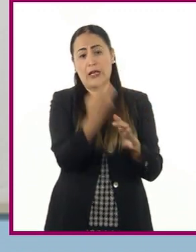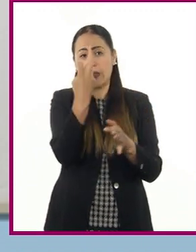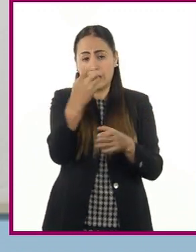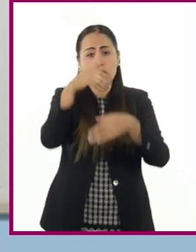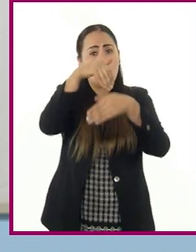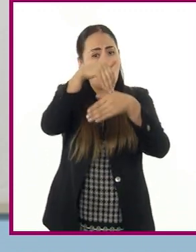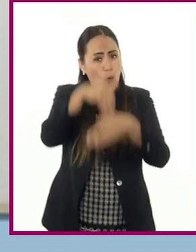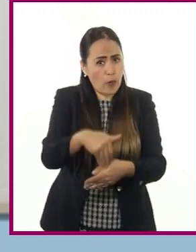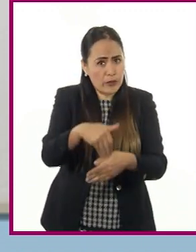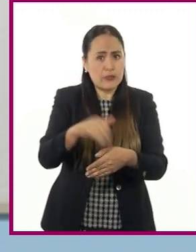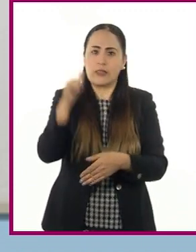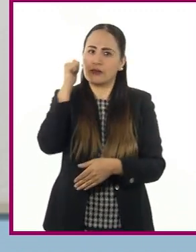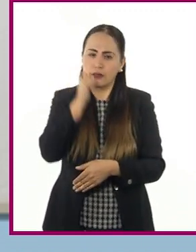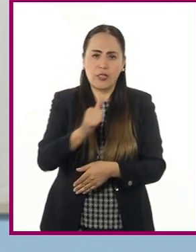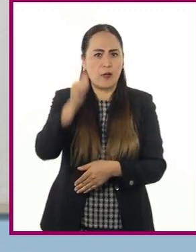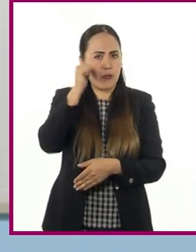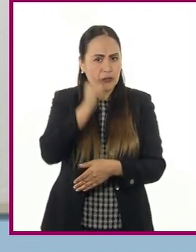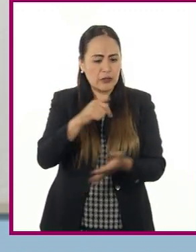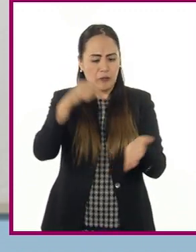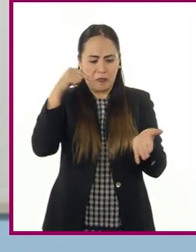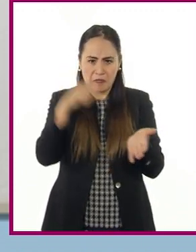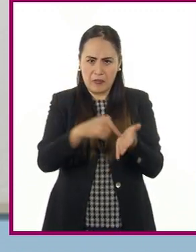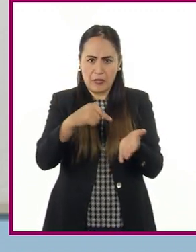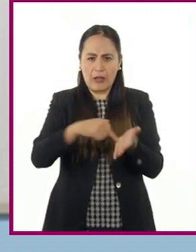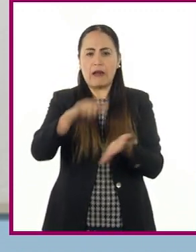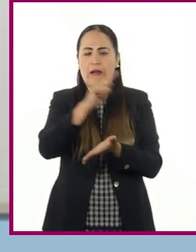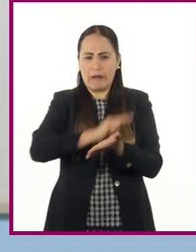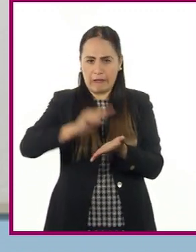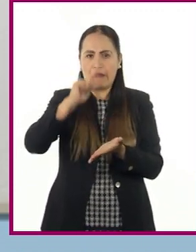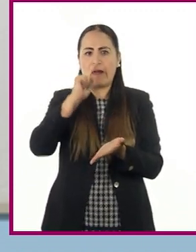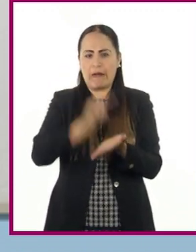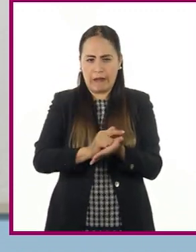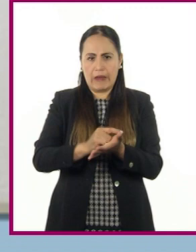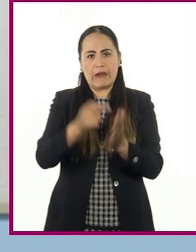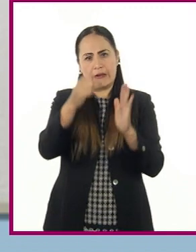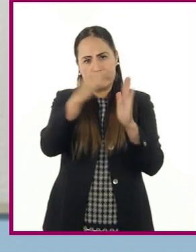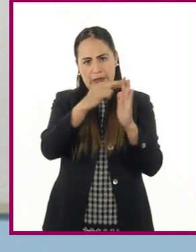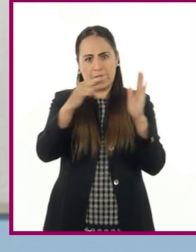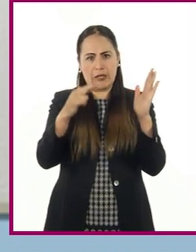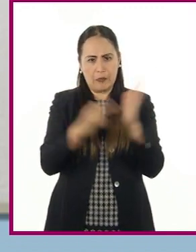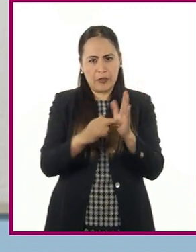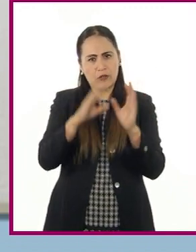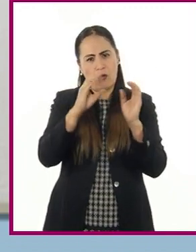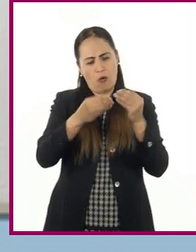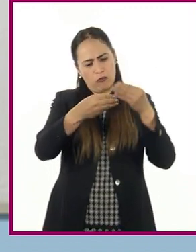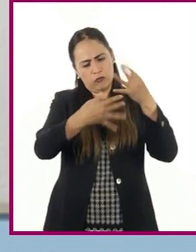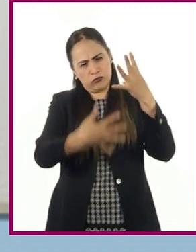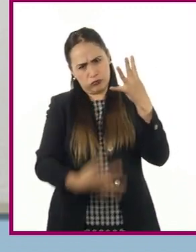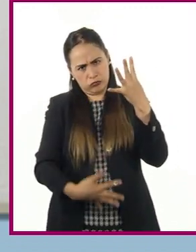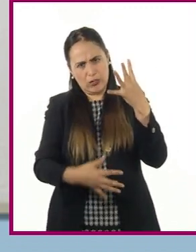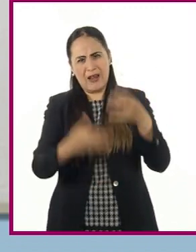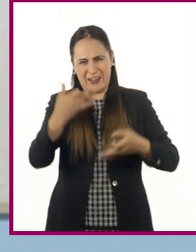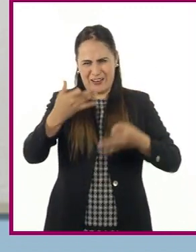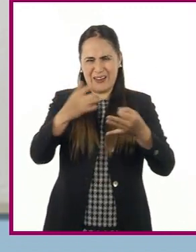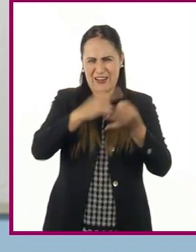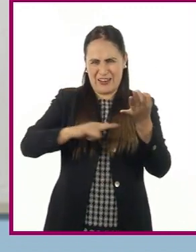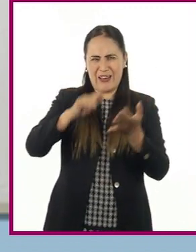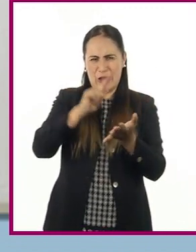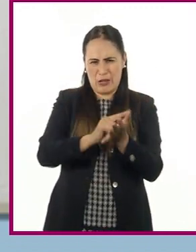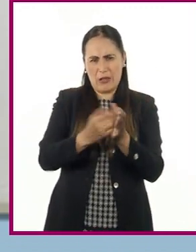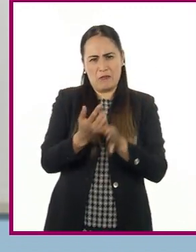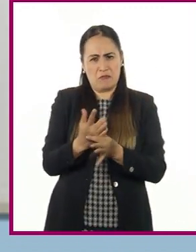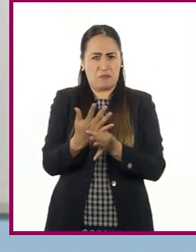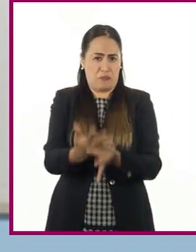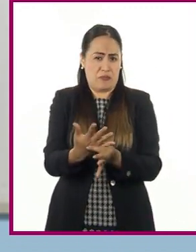momento someten su actuación a las facultades que las leyes, reglamentos y demás disposiciones jurídicas atribuyen a